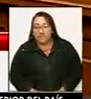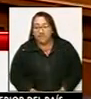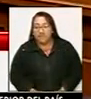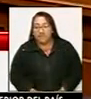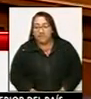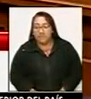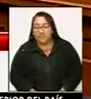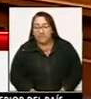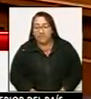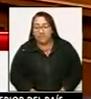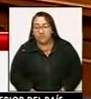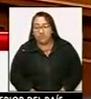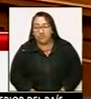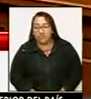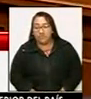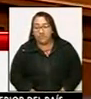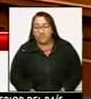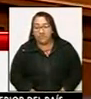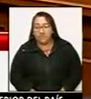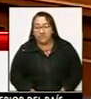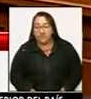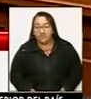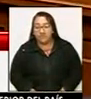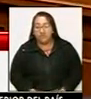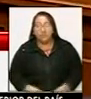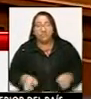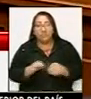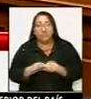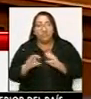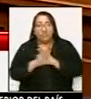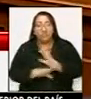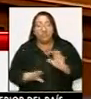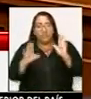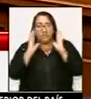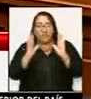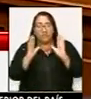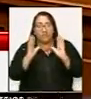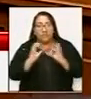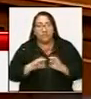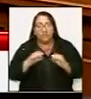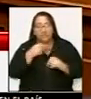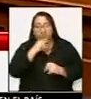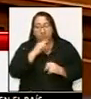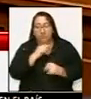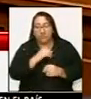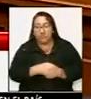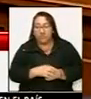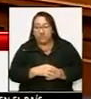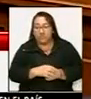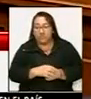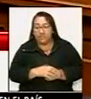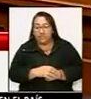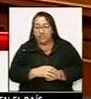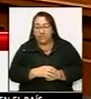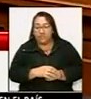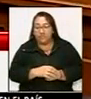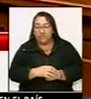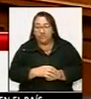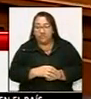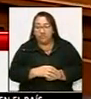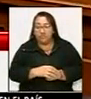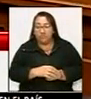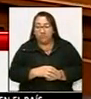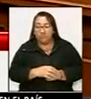porque esta es una herramienta tan válida como proteger y atender adecuadamente a la mujer violentada.